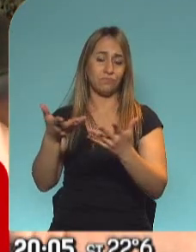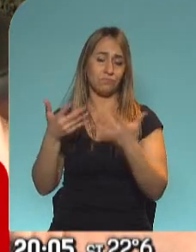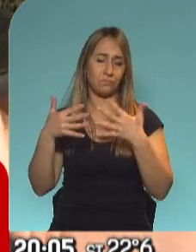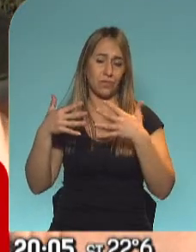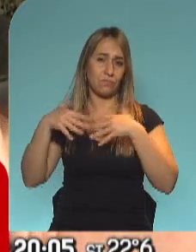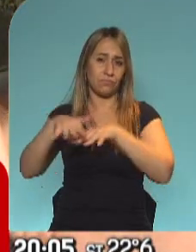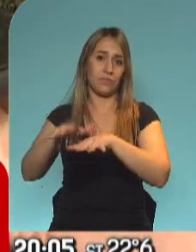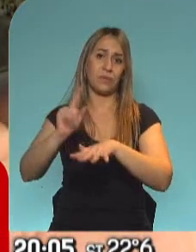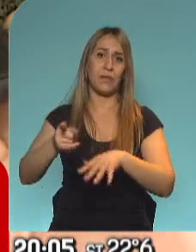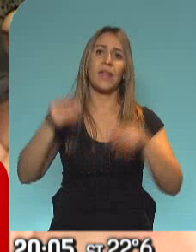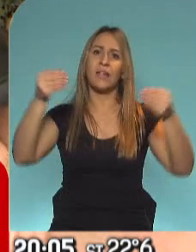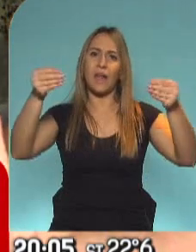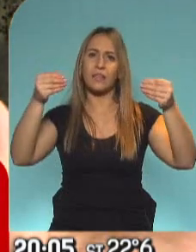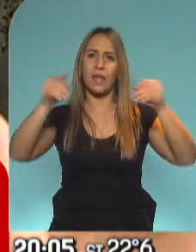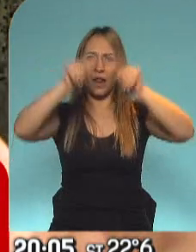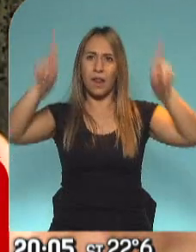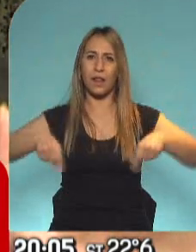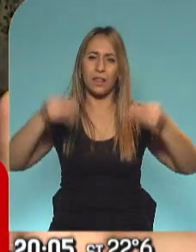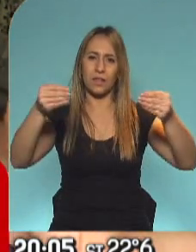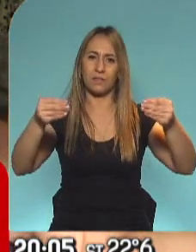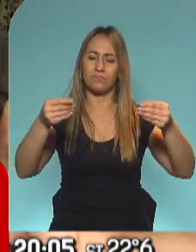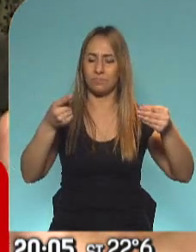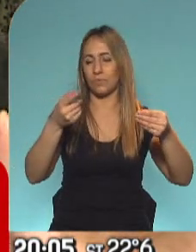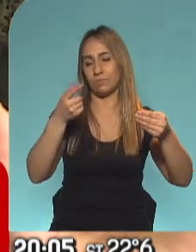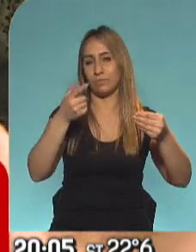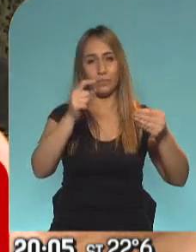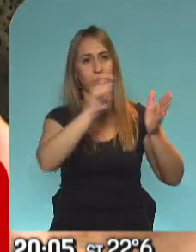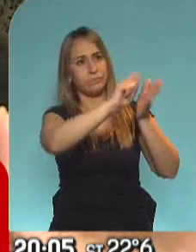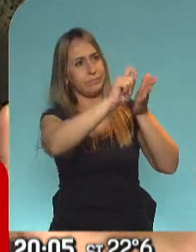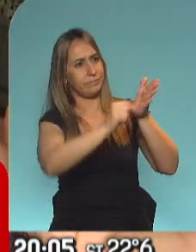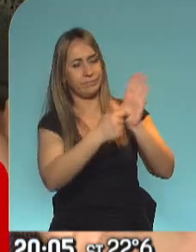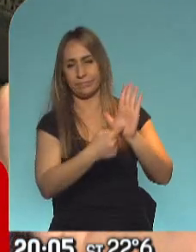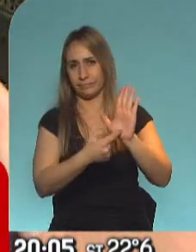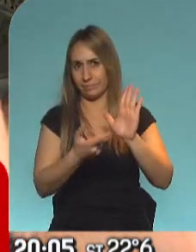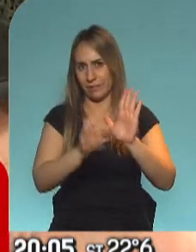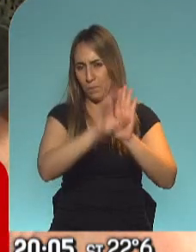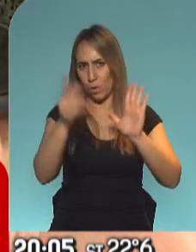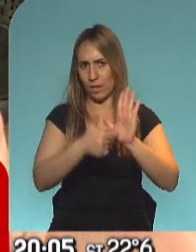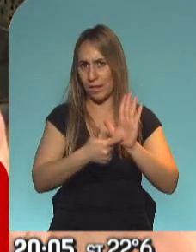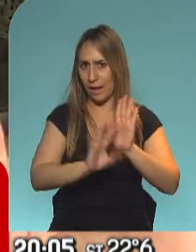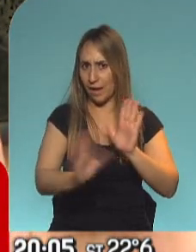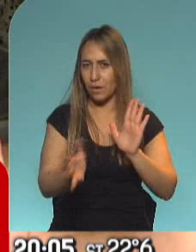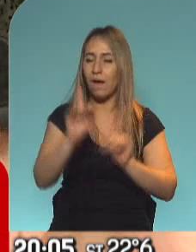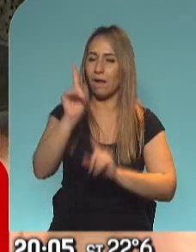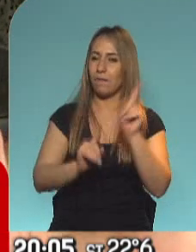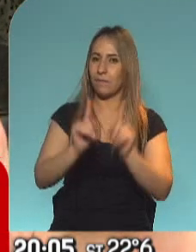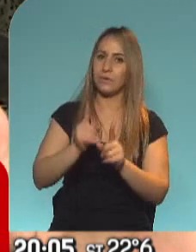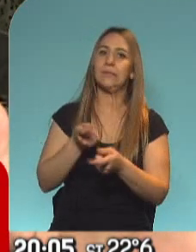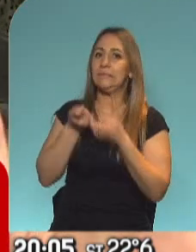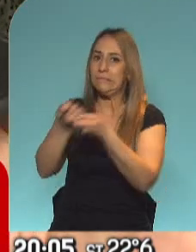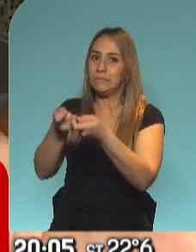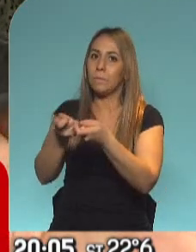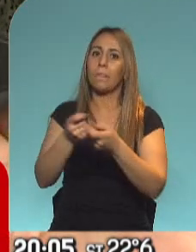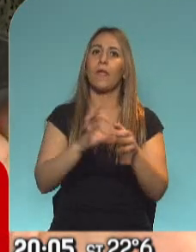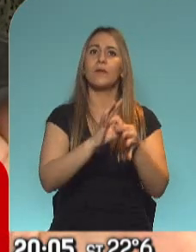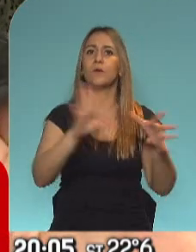y bueno, los carteles decían todo, buscando un efecto que tiene que ver con, en algunos casos, hasta con interrumpir el régimen democrático.